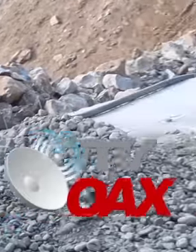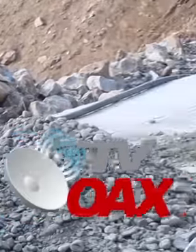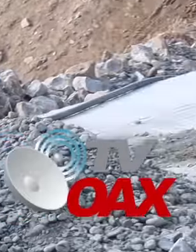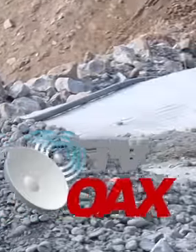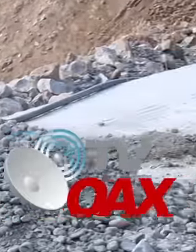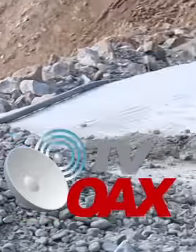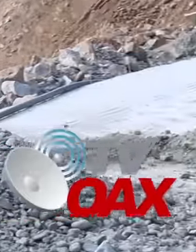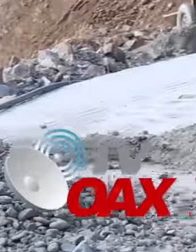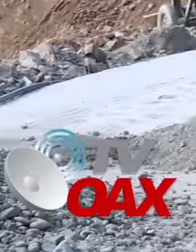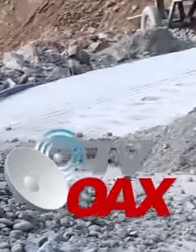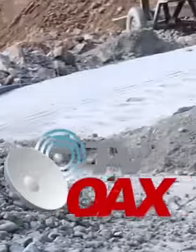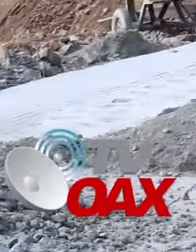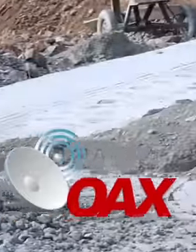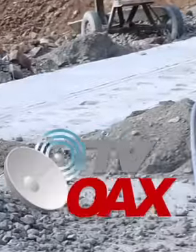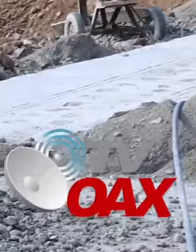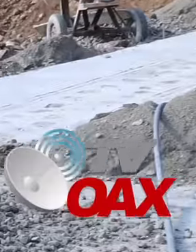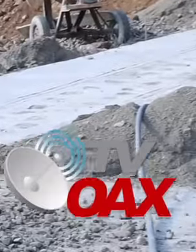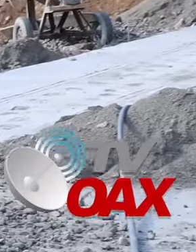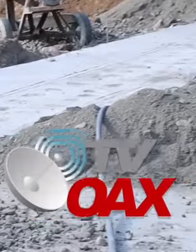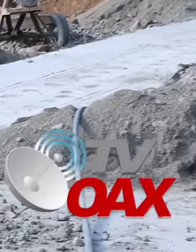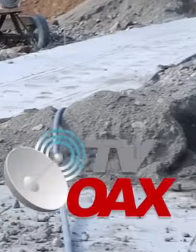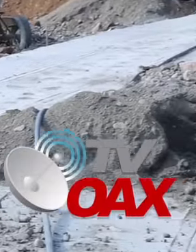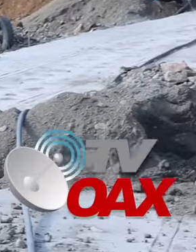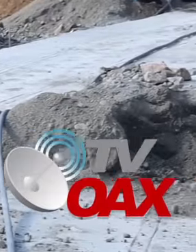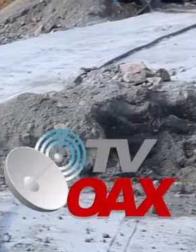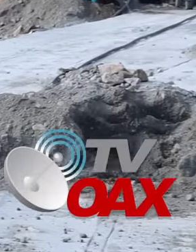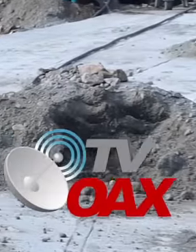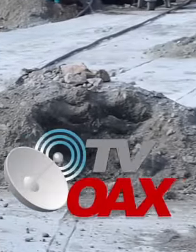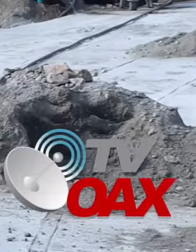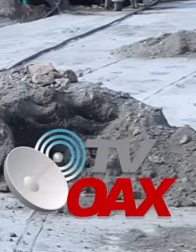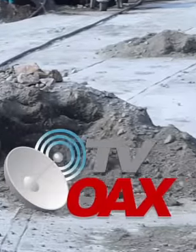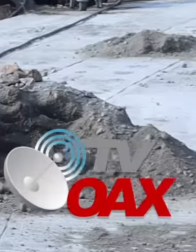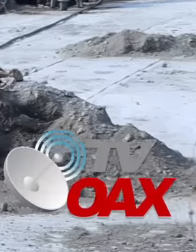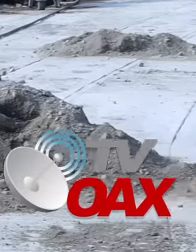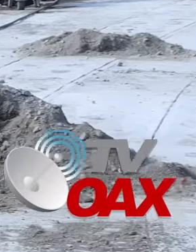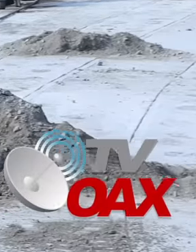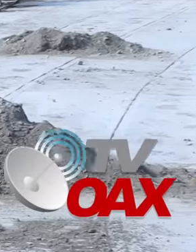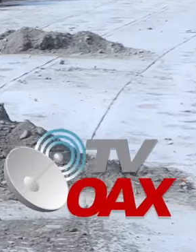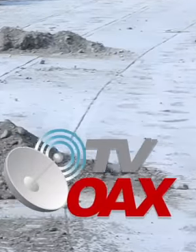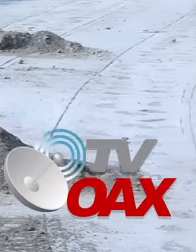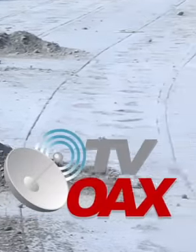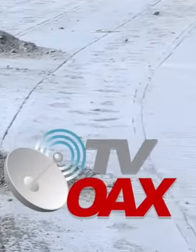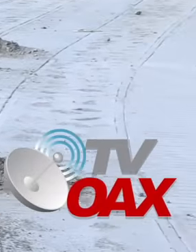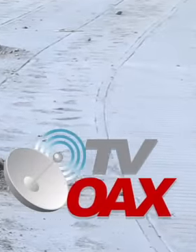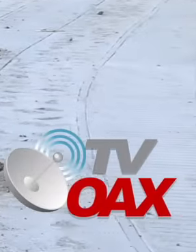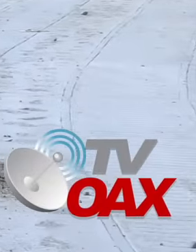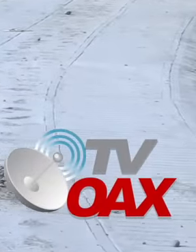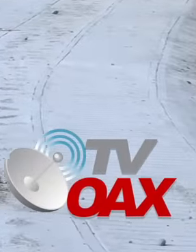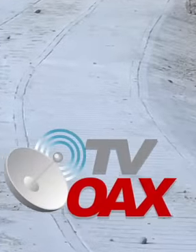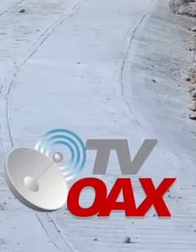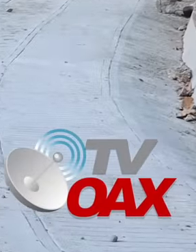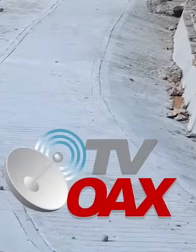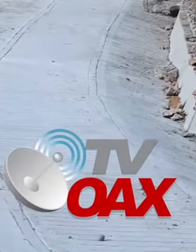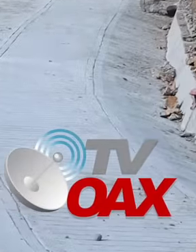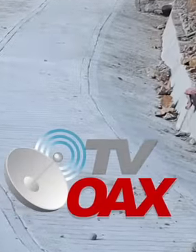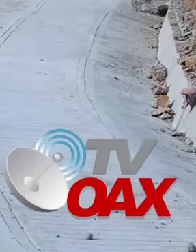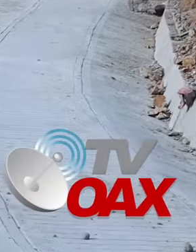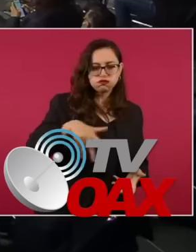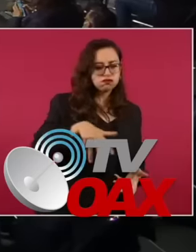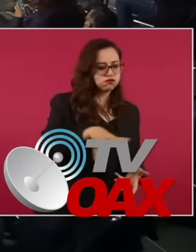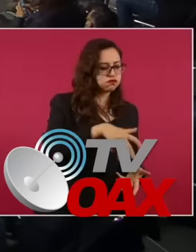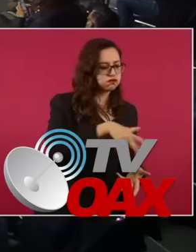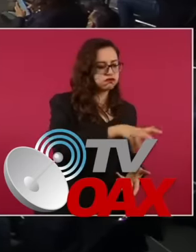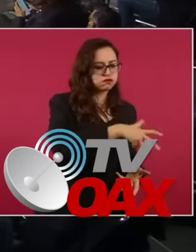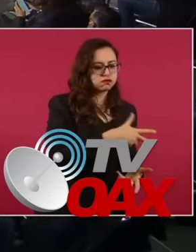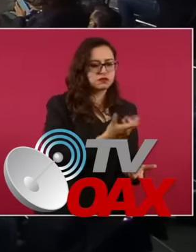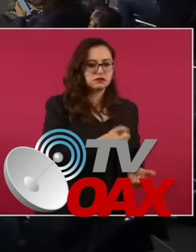son las encargadas de la recolección de las piedras de todos tamaños,